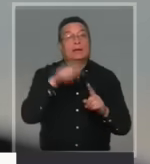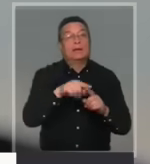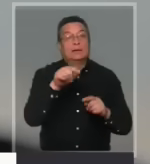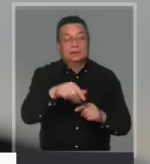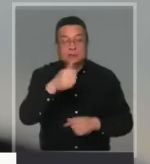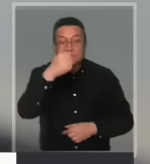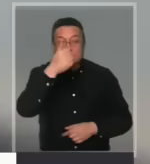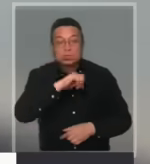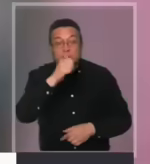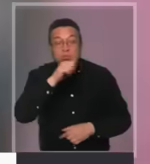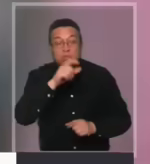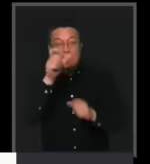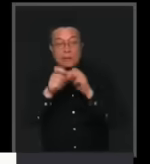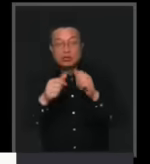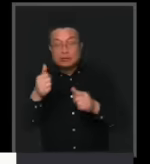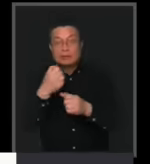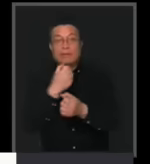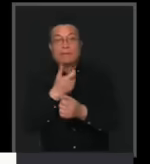dificultar el ingreso de la policía.